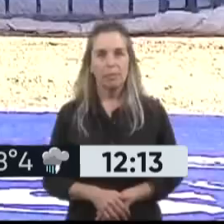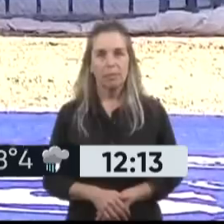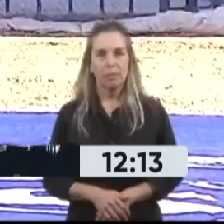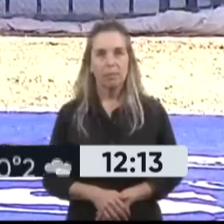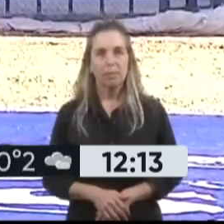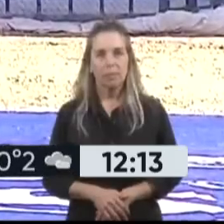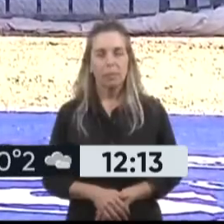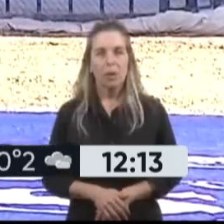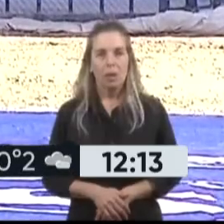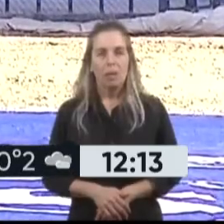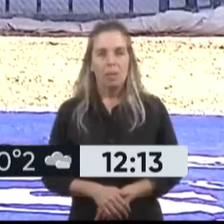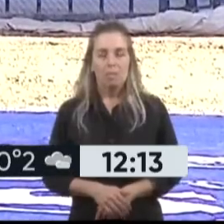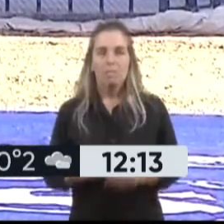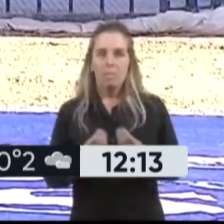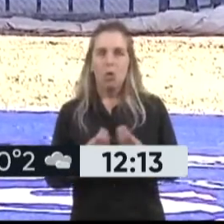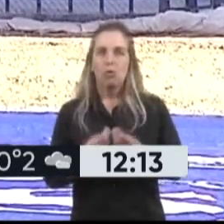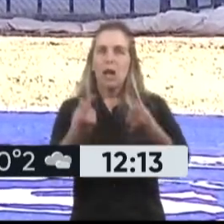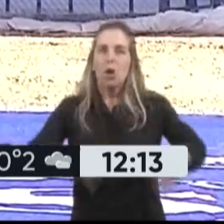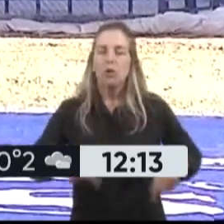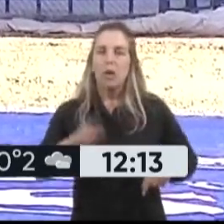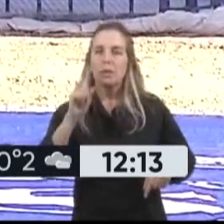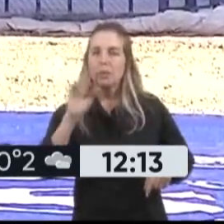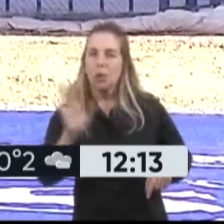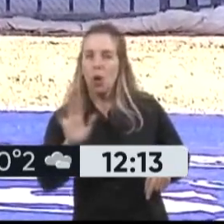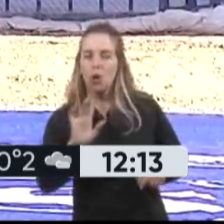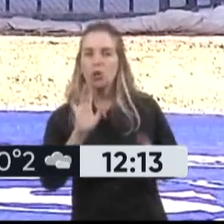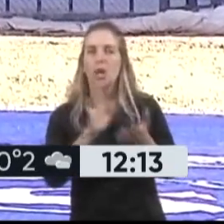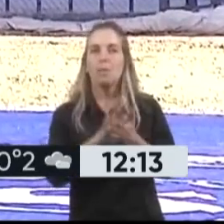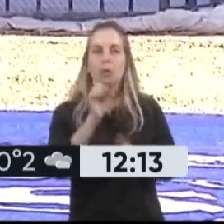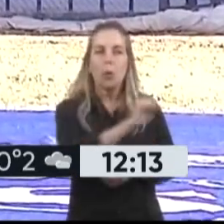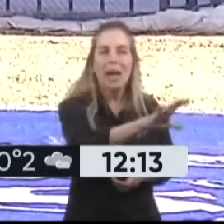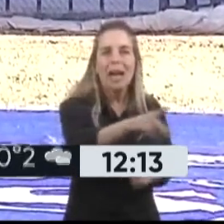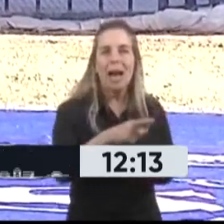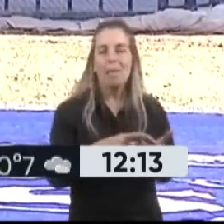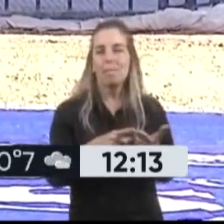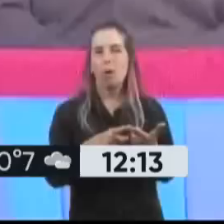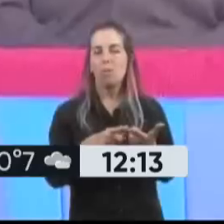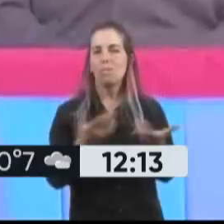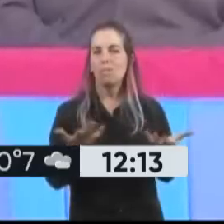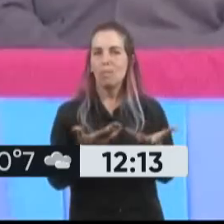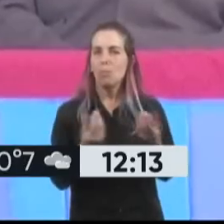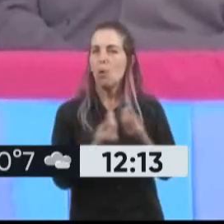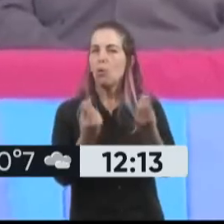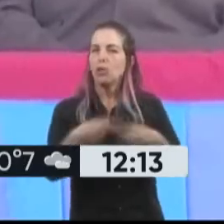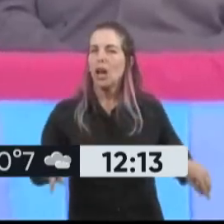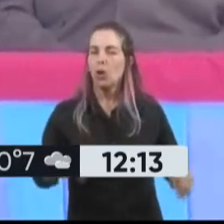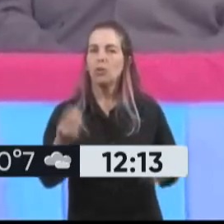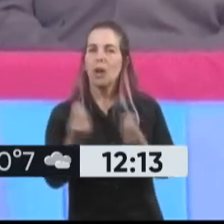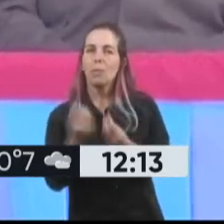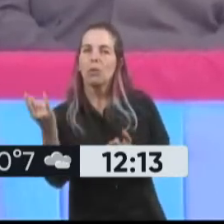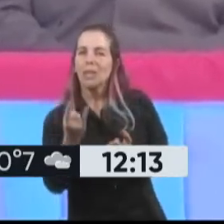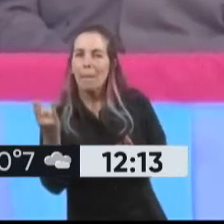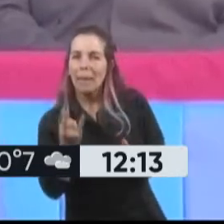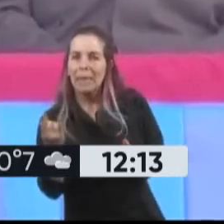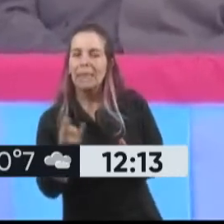Hay mucho mito sobre el campo. Ha habido mucha deshonestidad intelectual en la discusión pública. Mucha mentira para